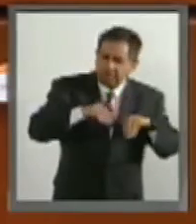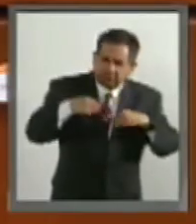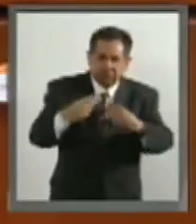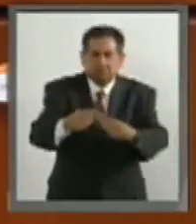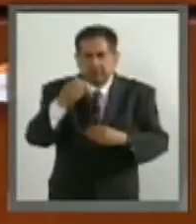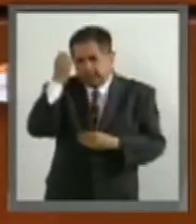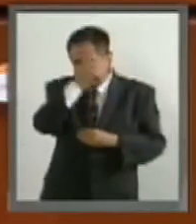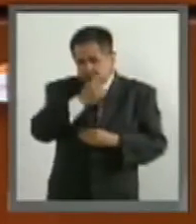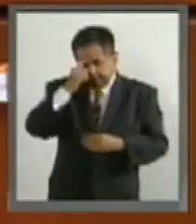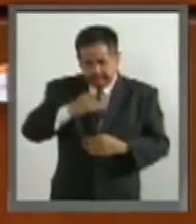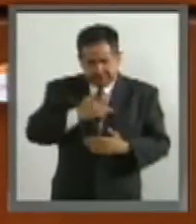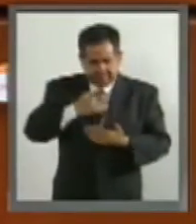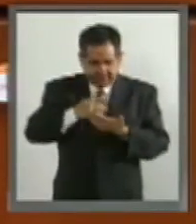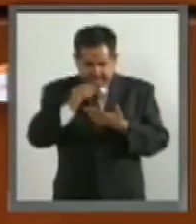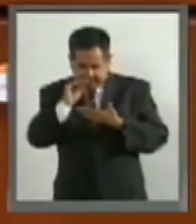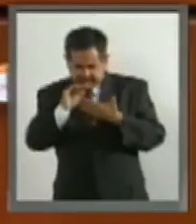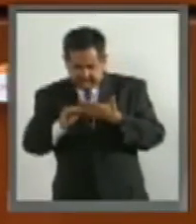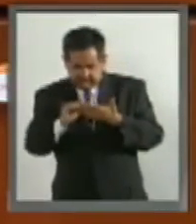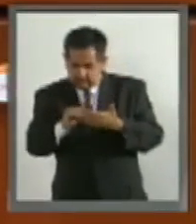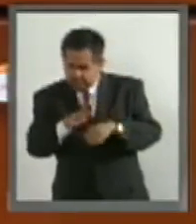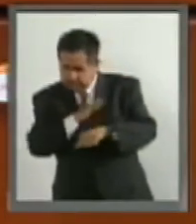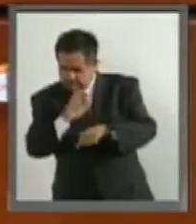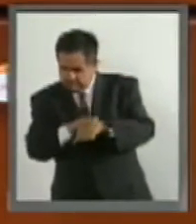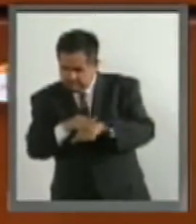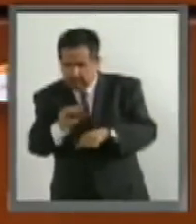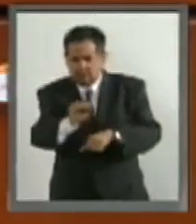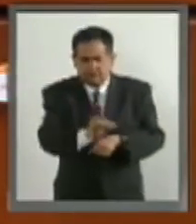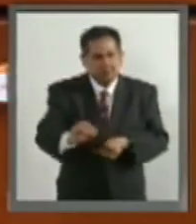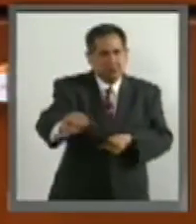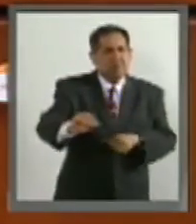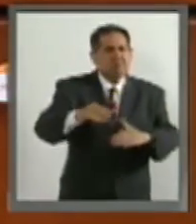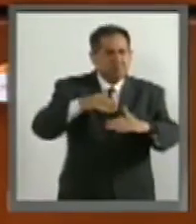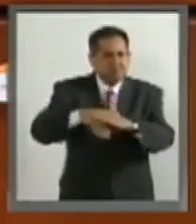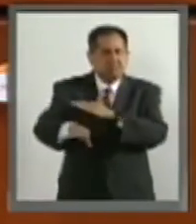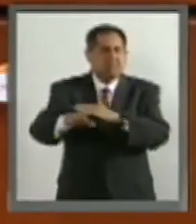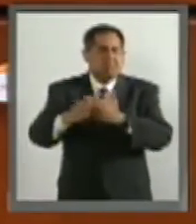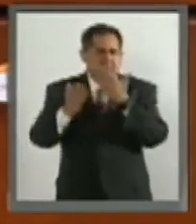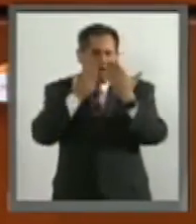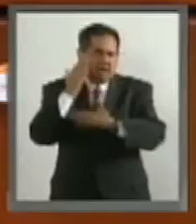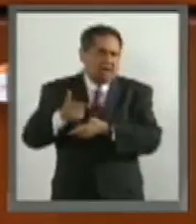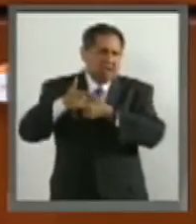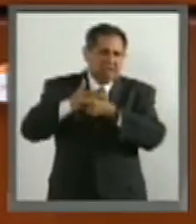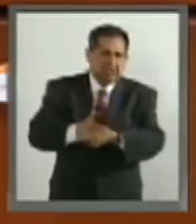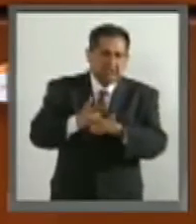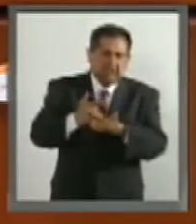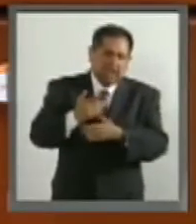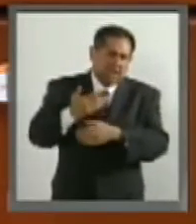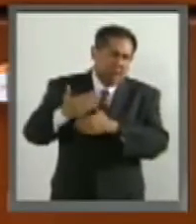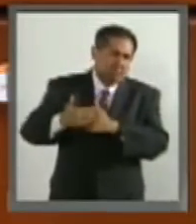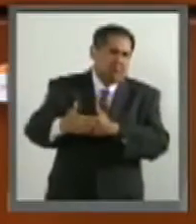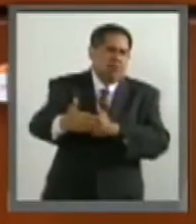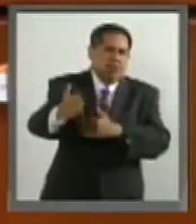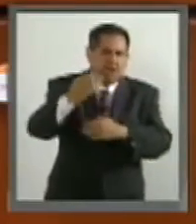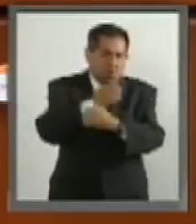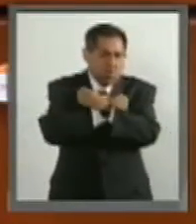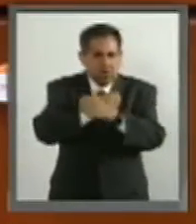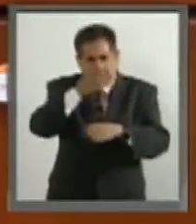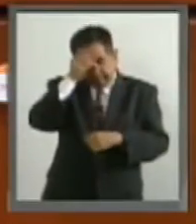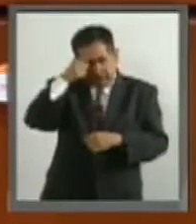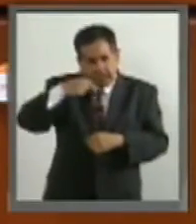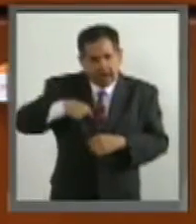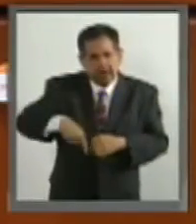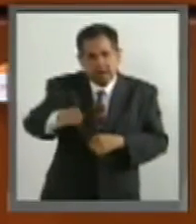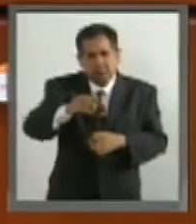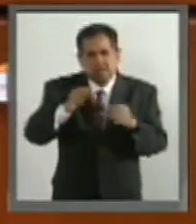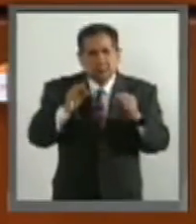de revalidación para que puedan seguir con el curso de su educación en el